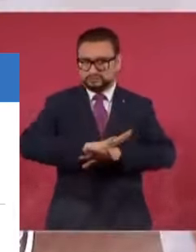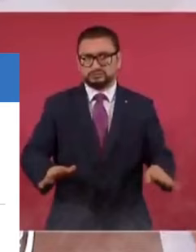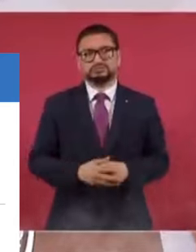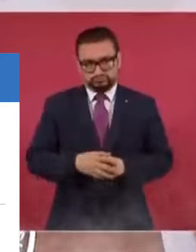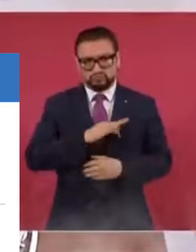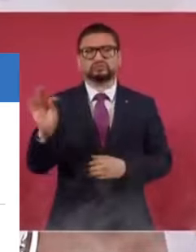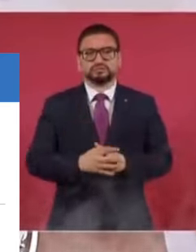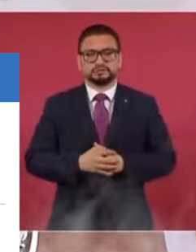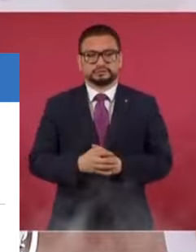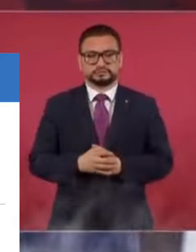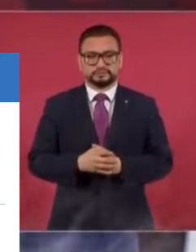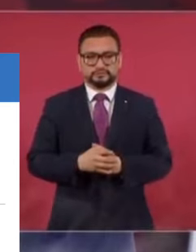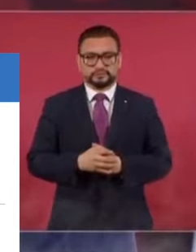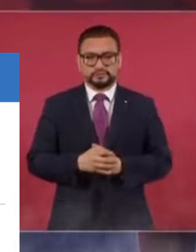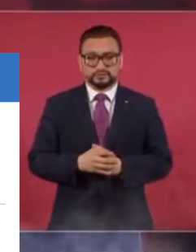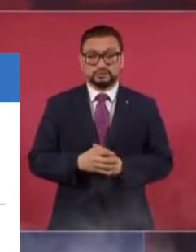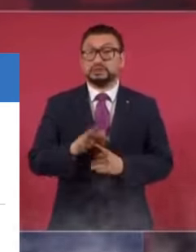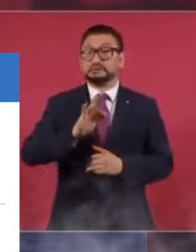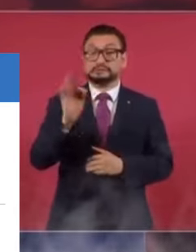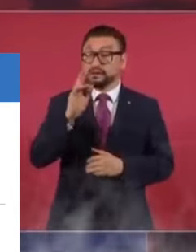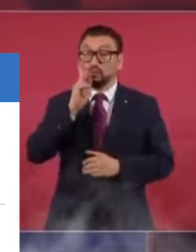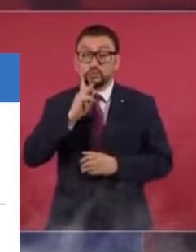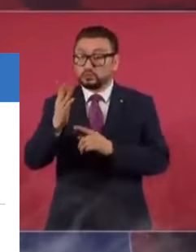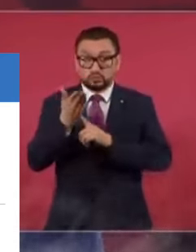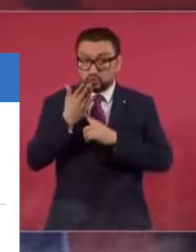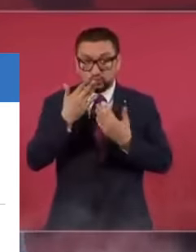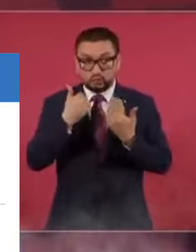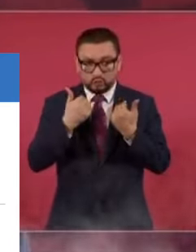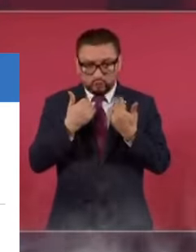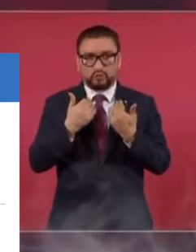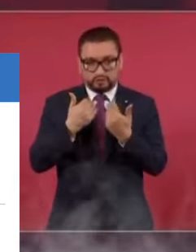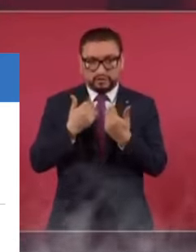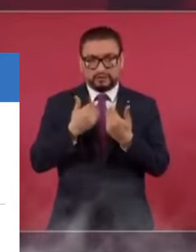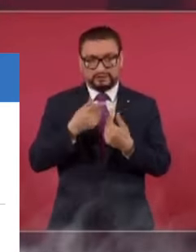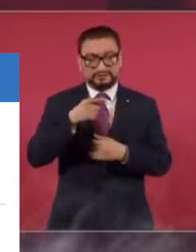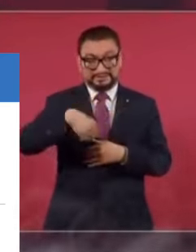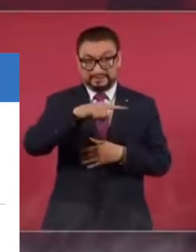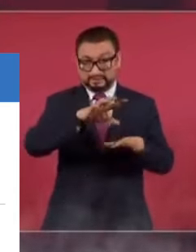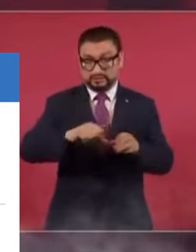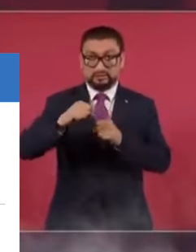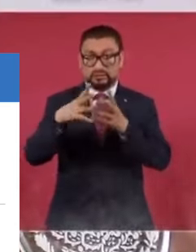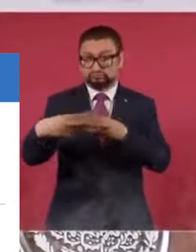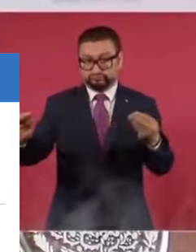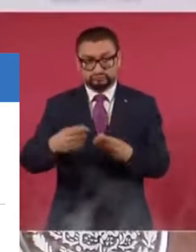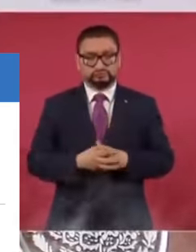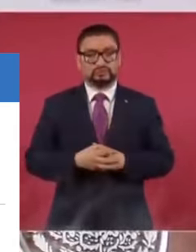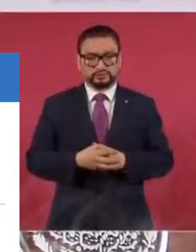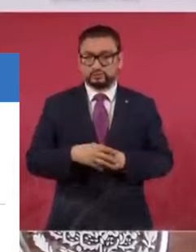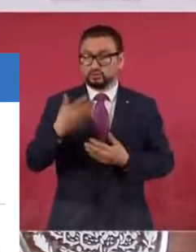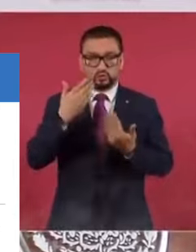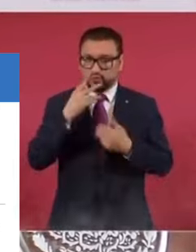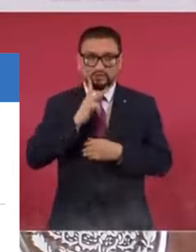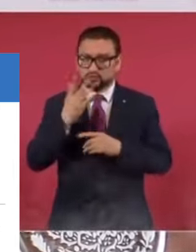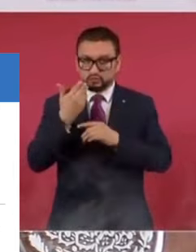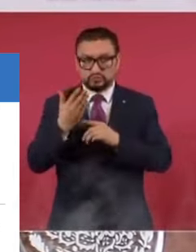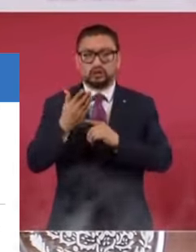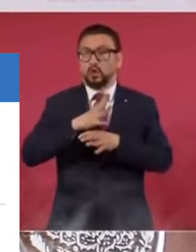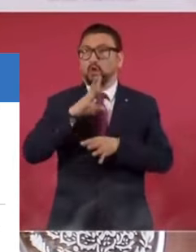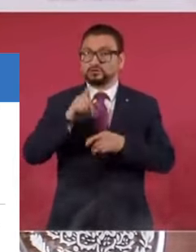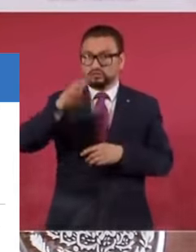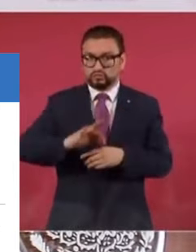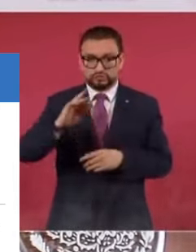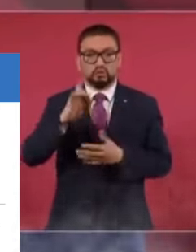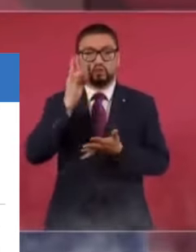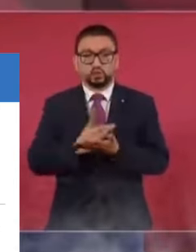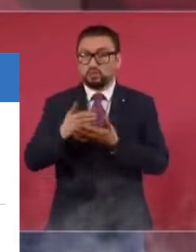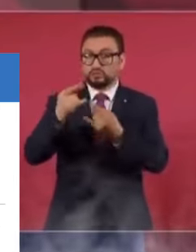más, sin que esté demostrado de que el ejército haya participado en la desaparición, sin que esté demostrado del todo,